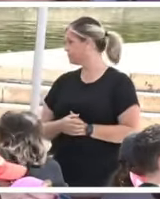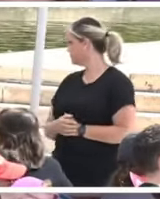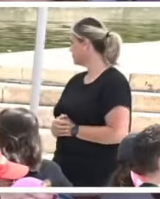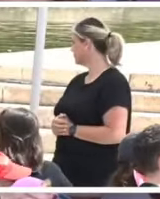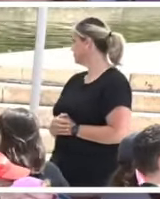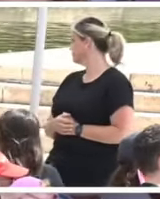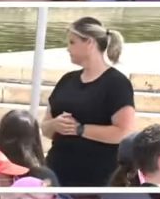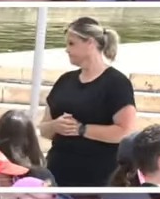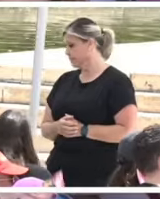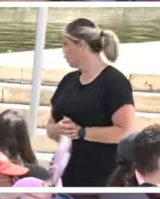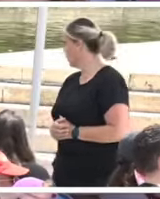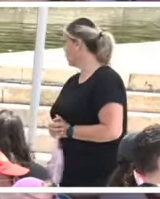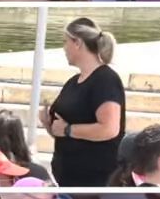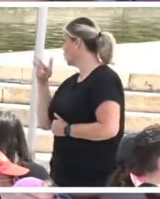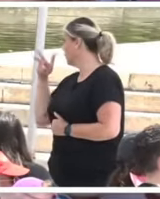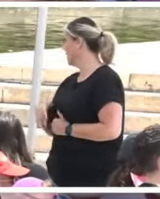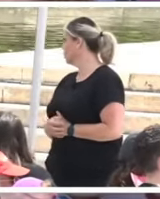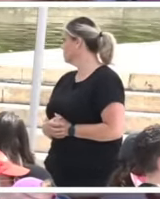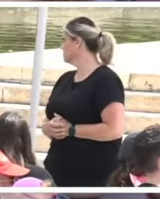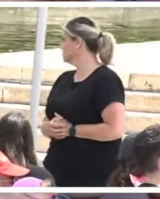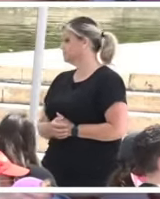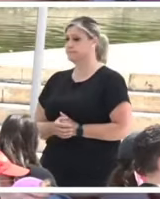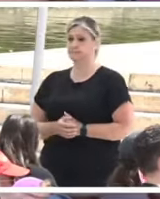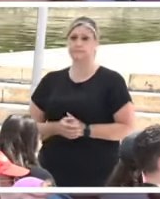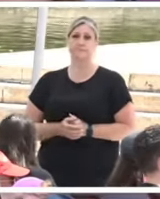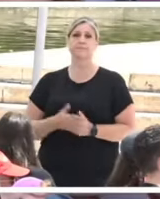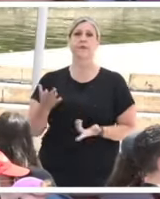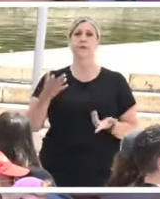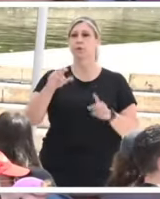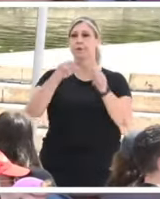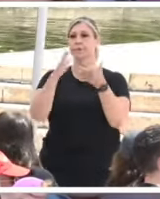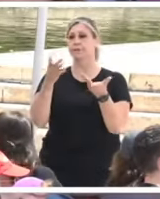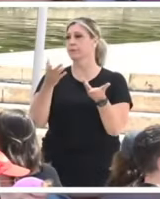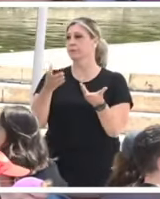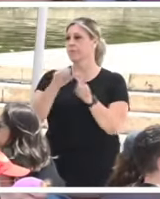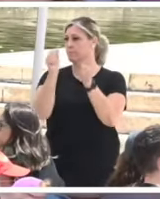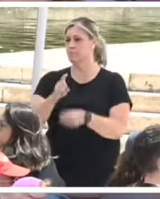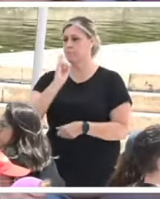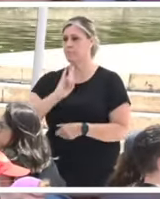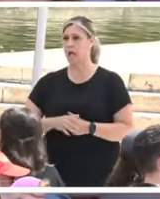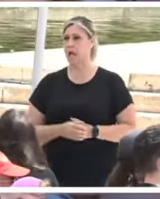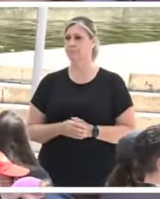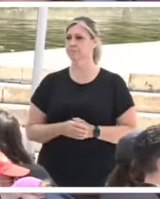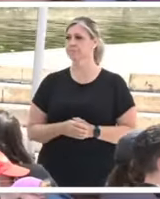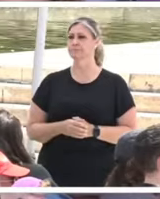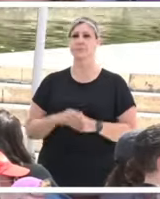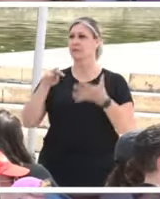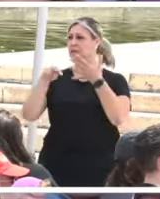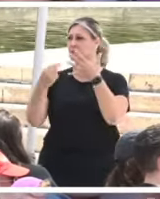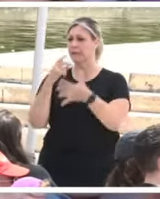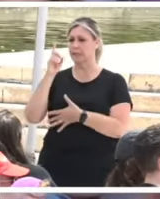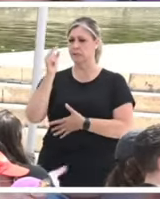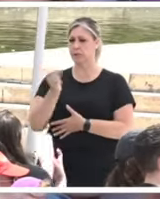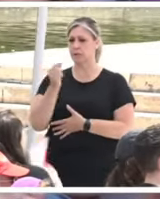con una Comisión Europea al servicio de las grandes transnacionales, de una manera casi obscena, pornográfica, absolutamente transparente,